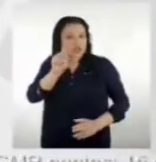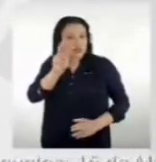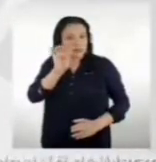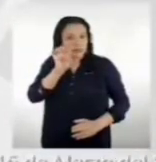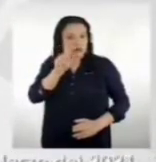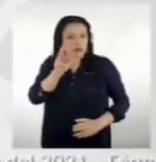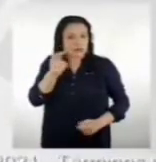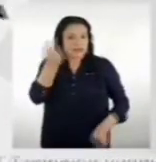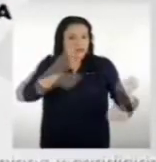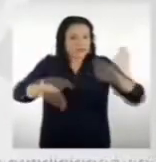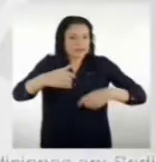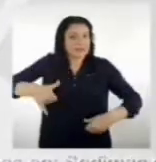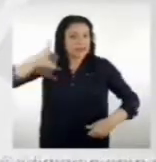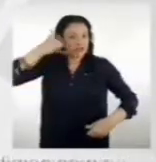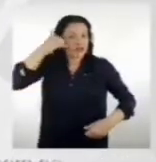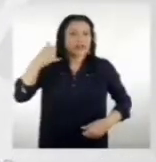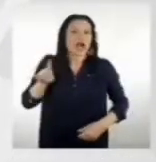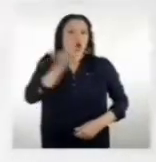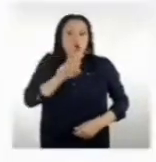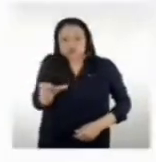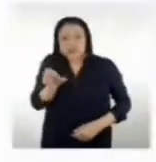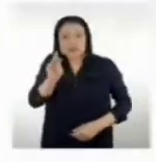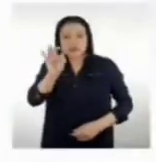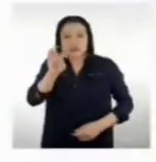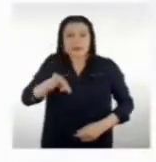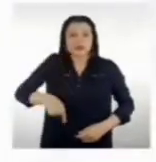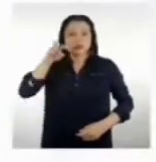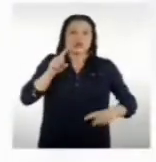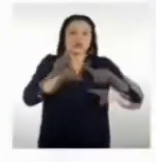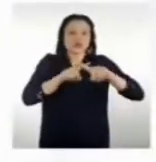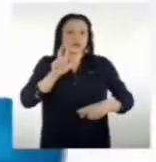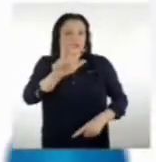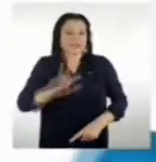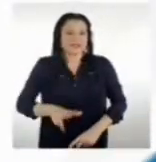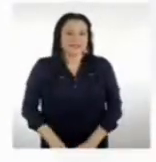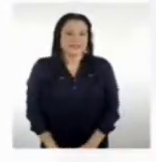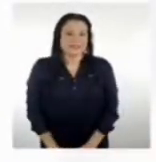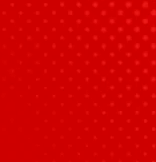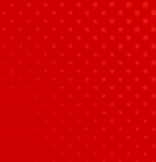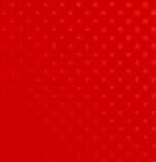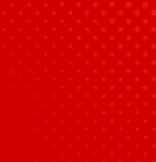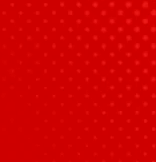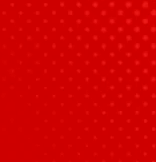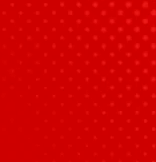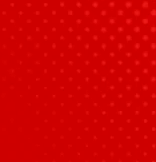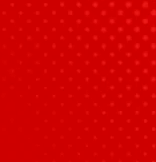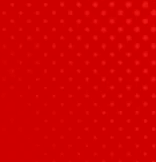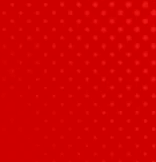sodimac.com.pe y venta telefónica. Y con tu CMR, tus puntos valen por tres.